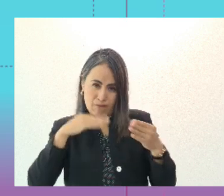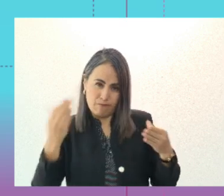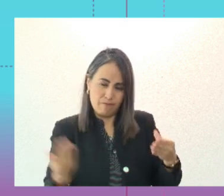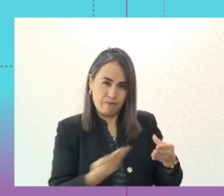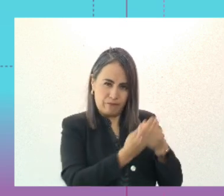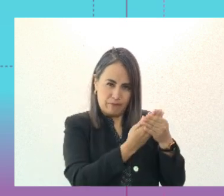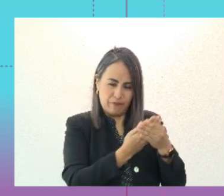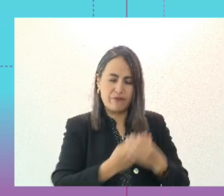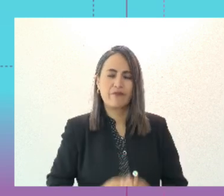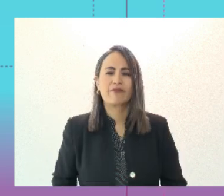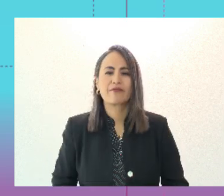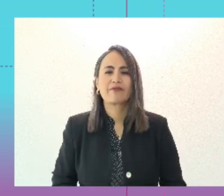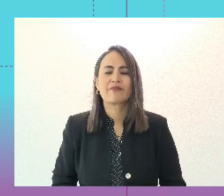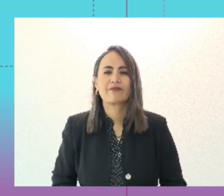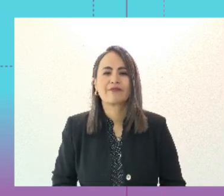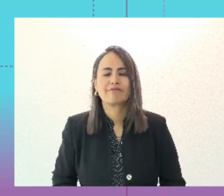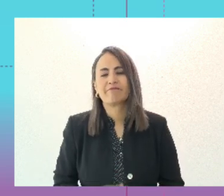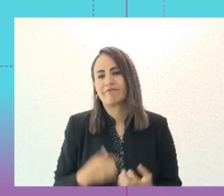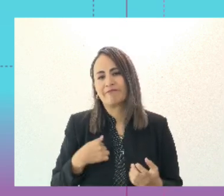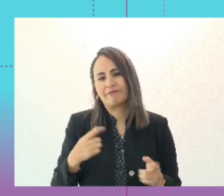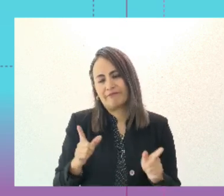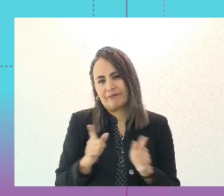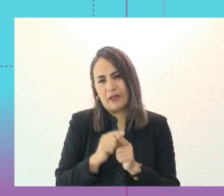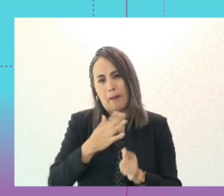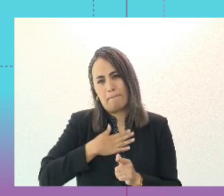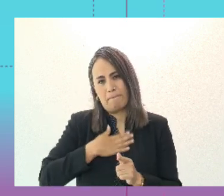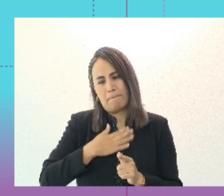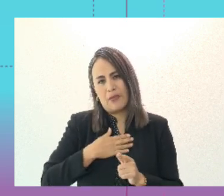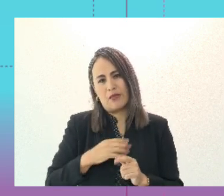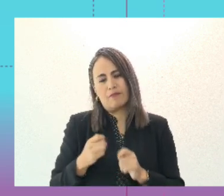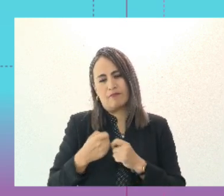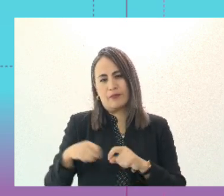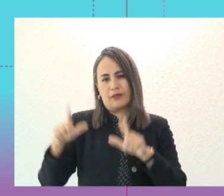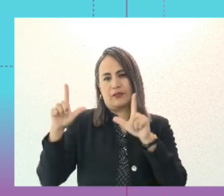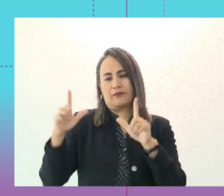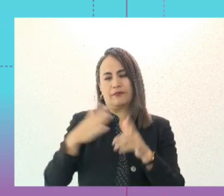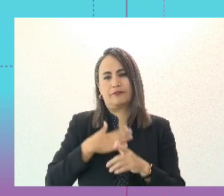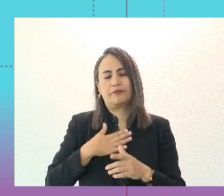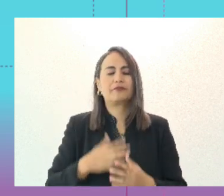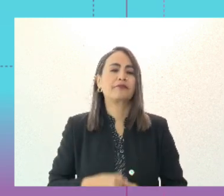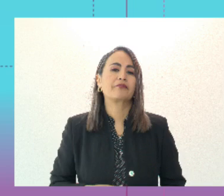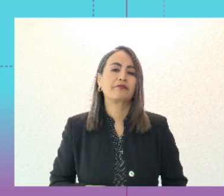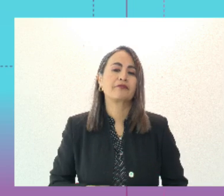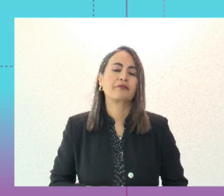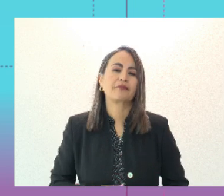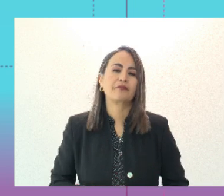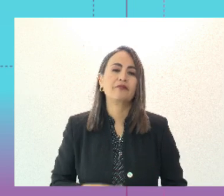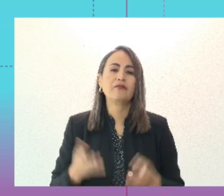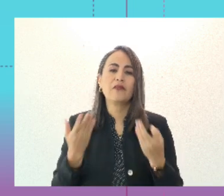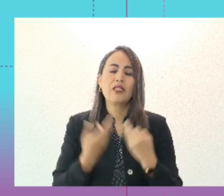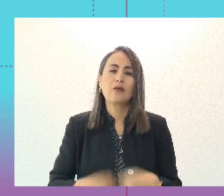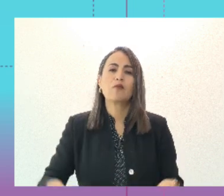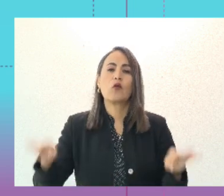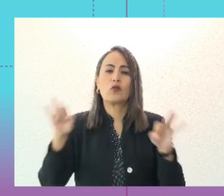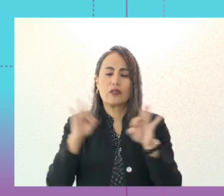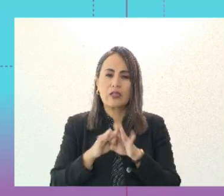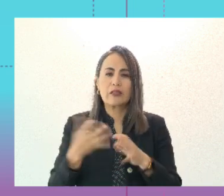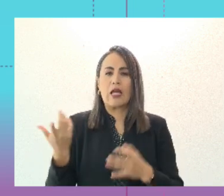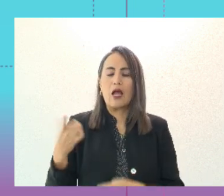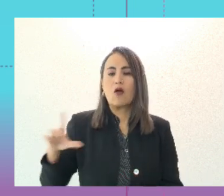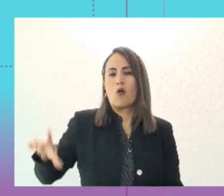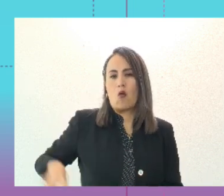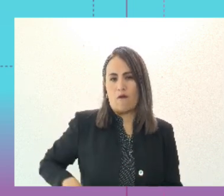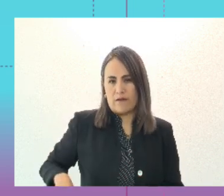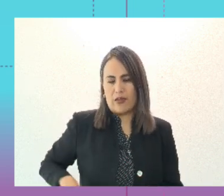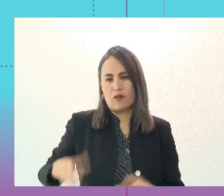Salud. Muy bien, para cerrar mi presentación, es importante resaltar que ese control gubernamental a